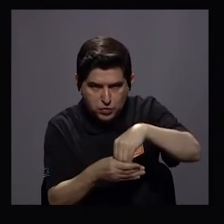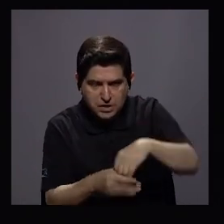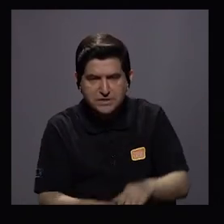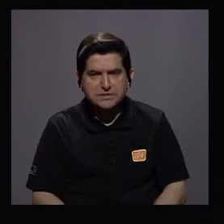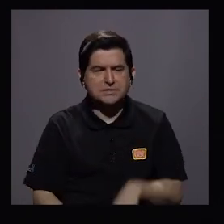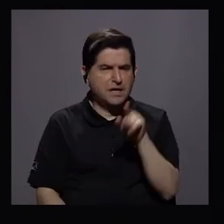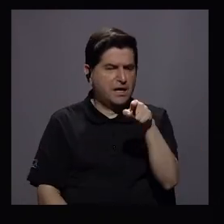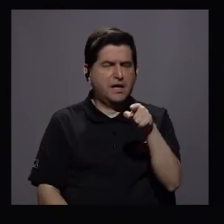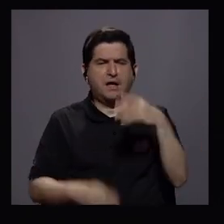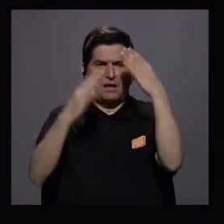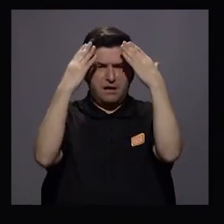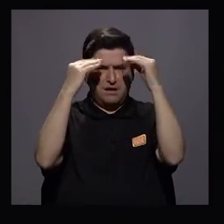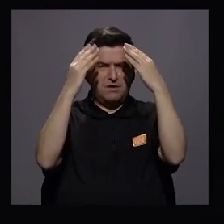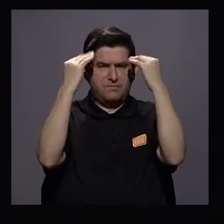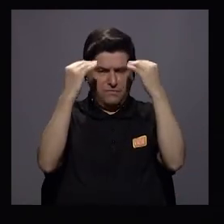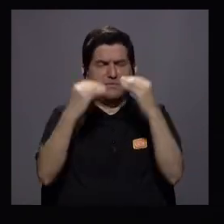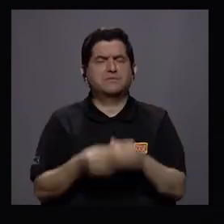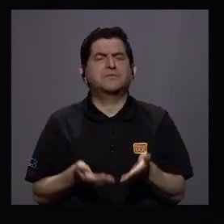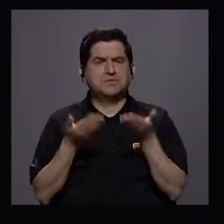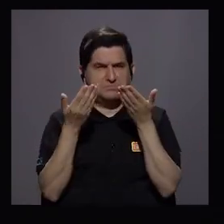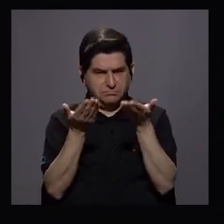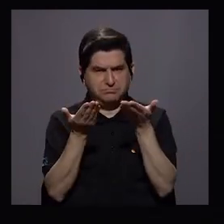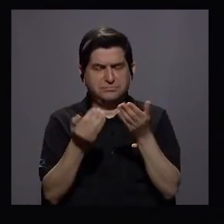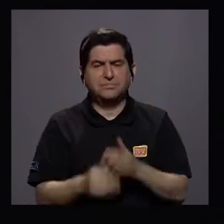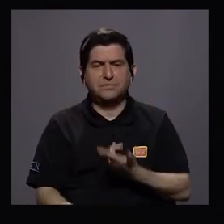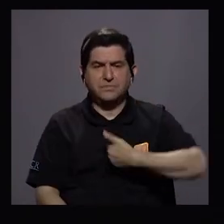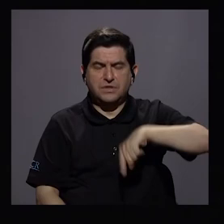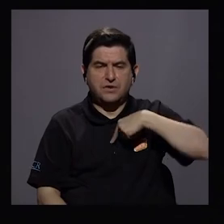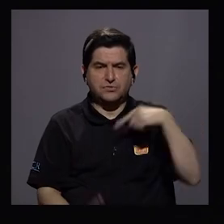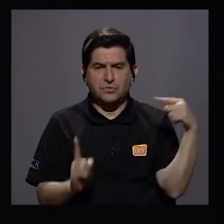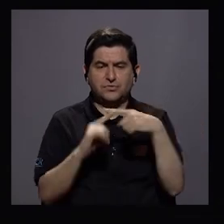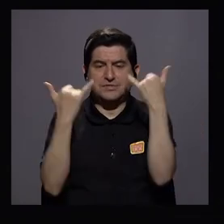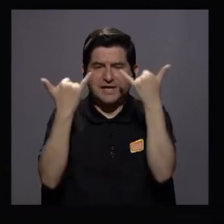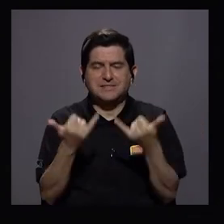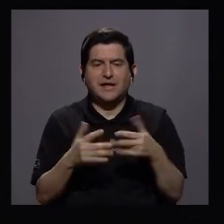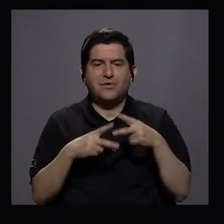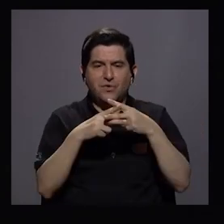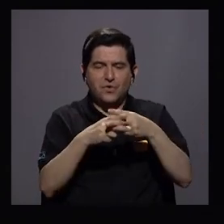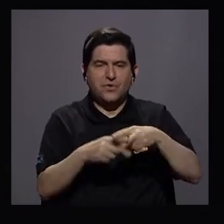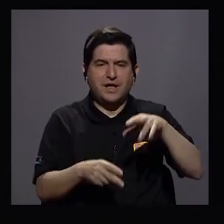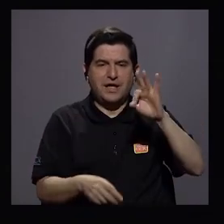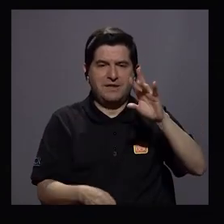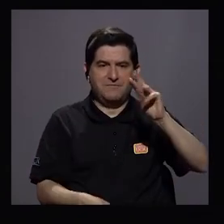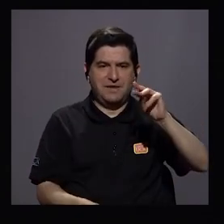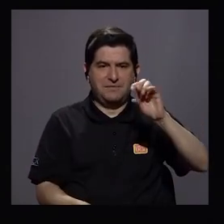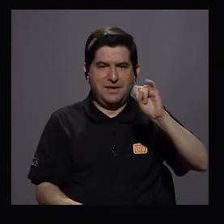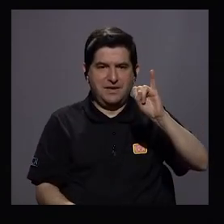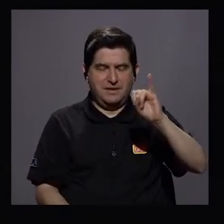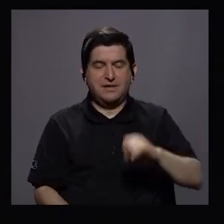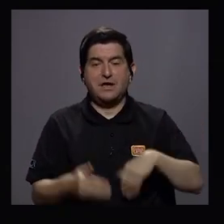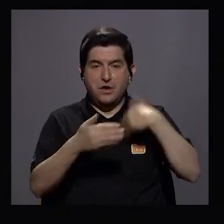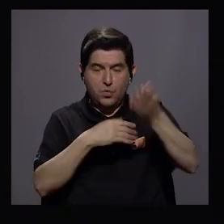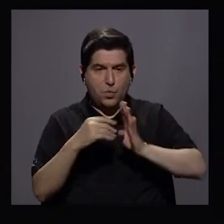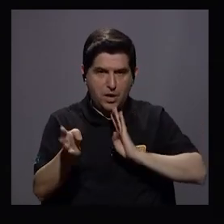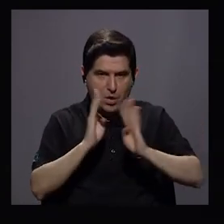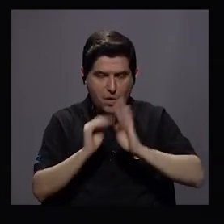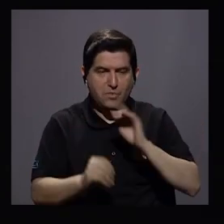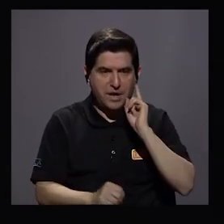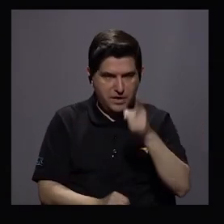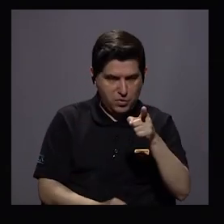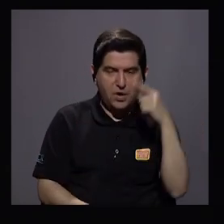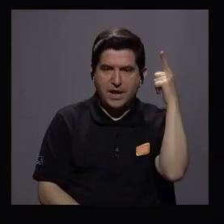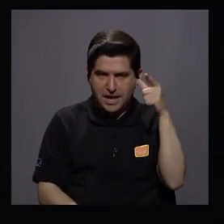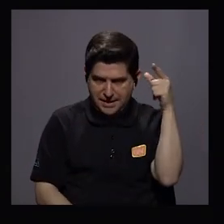una información vasta sobre cómo hemos llegado a este préstamo del fondo. Es a partir de ahí que en el segundo bloque vamos a estar conversando con él,